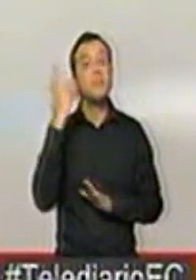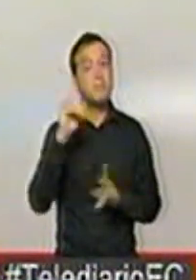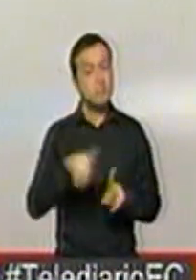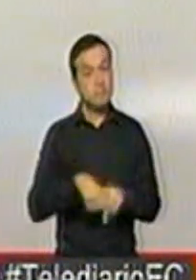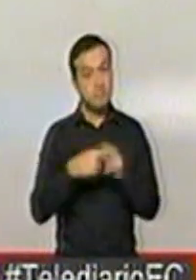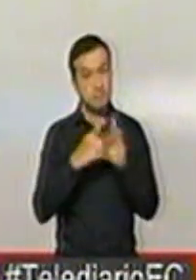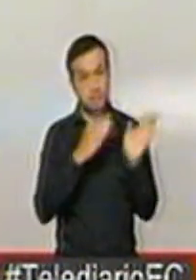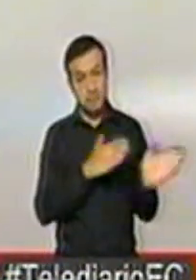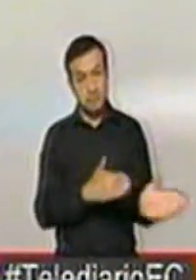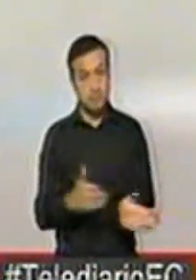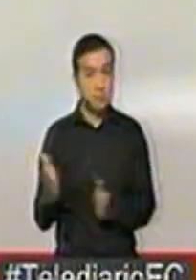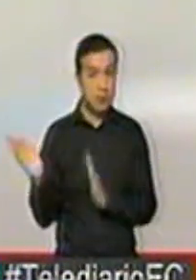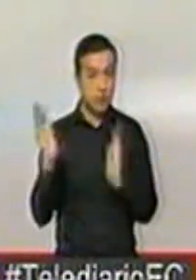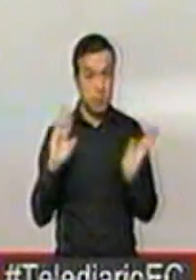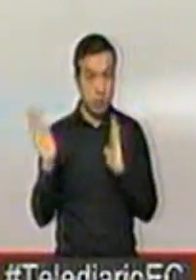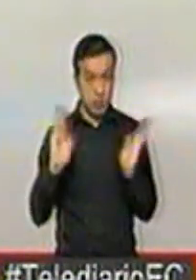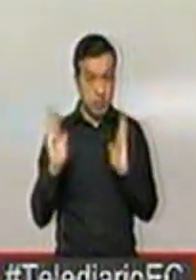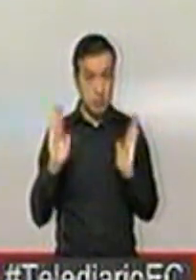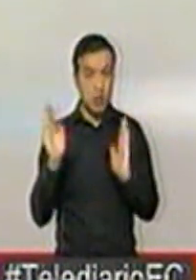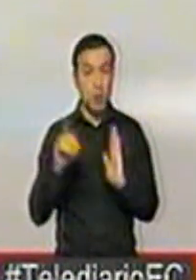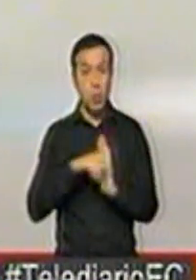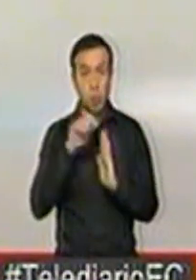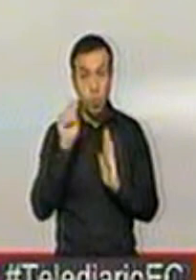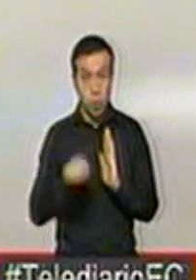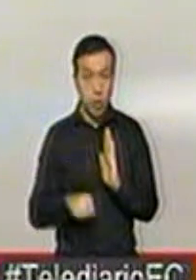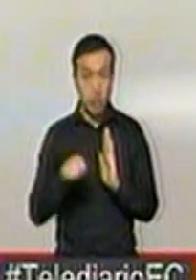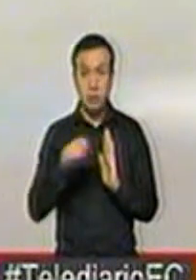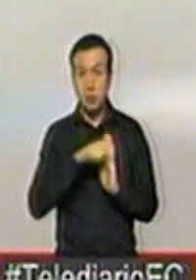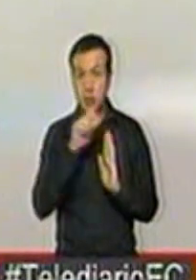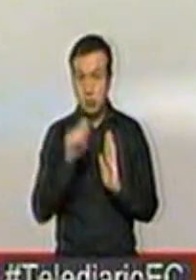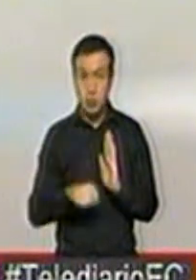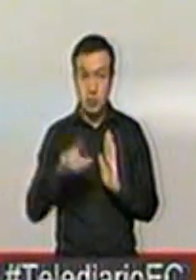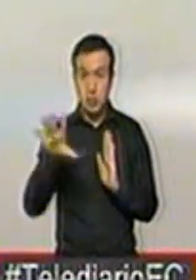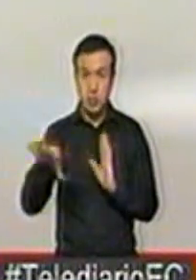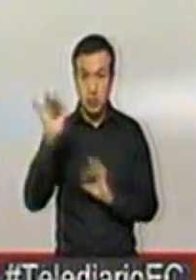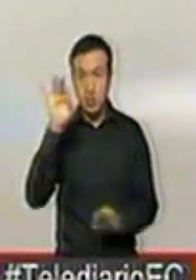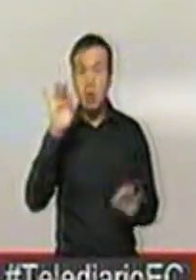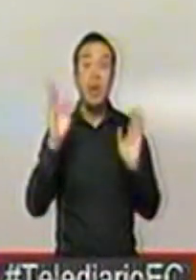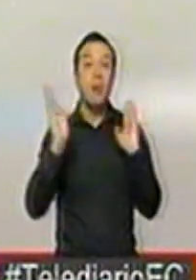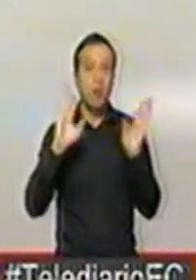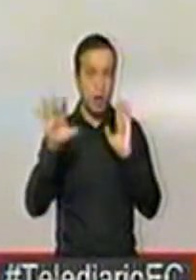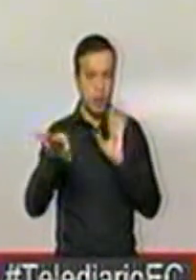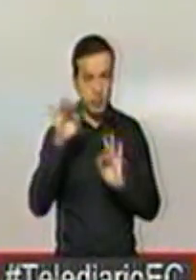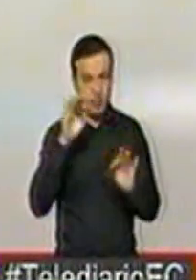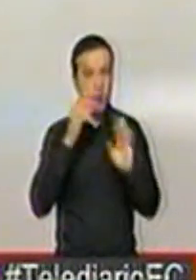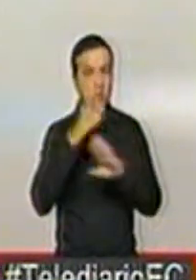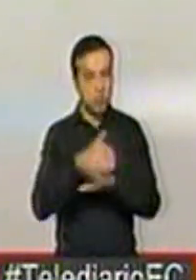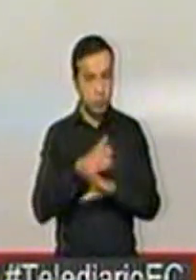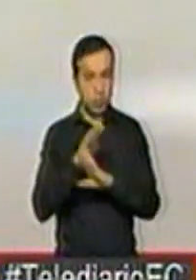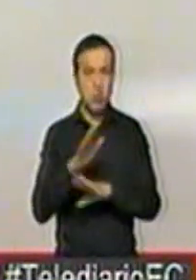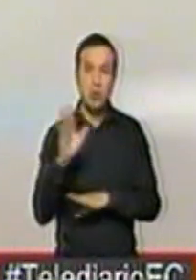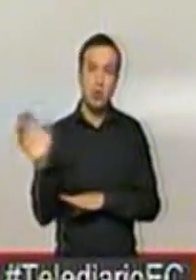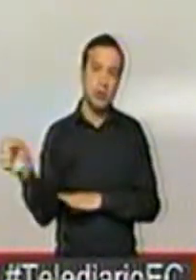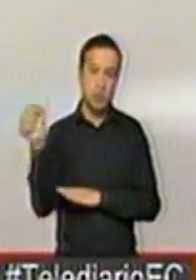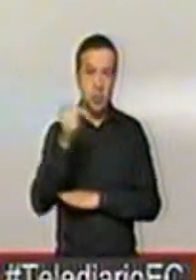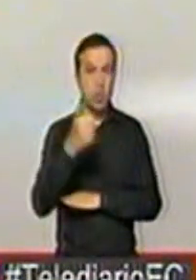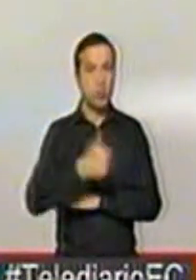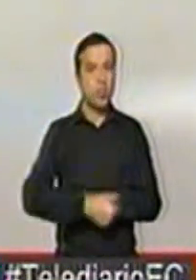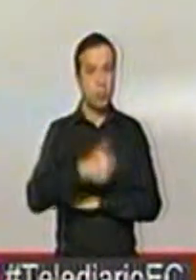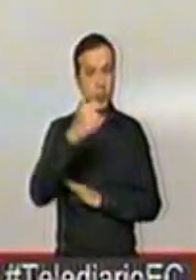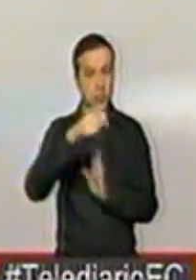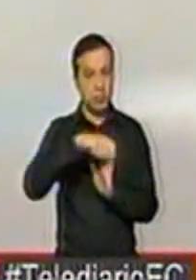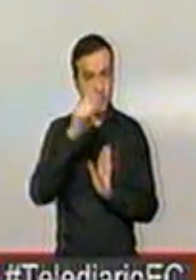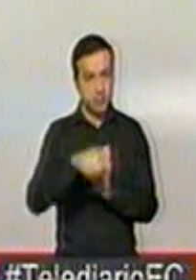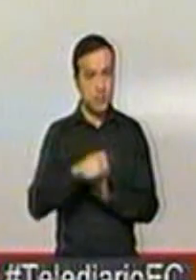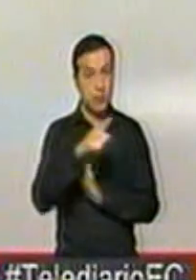designar temporalmente temporalmente a los y las encuestas para que luego asuman la calidad de jueces esto